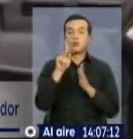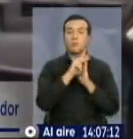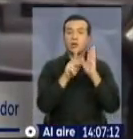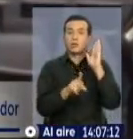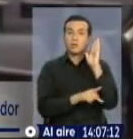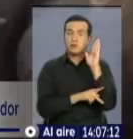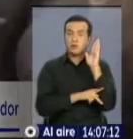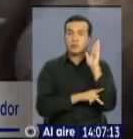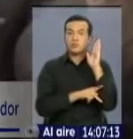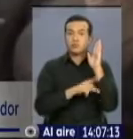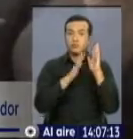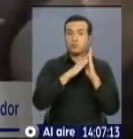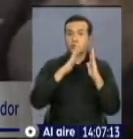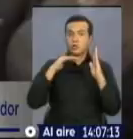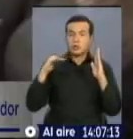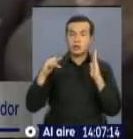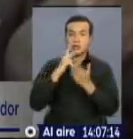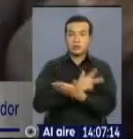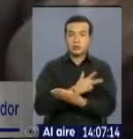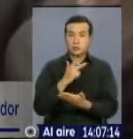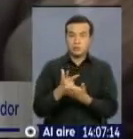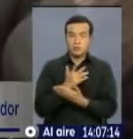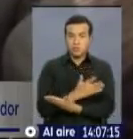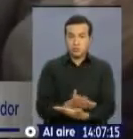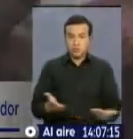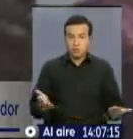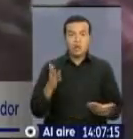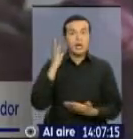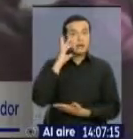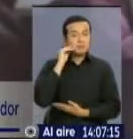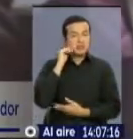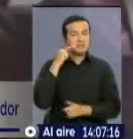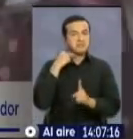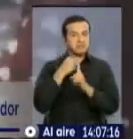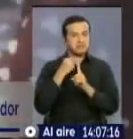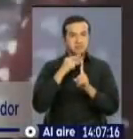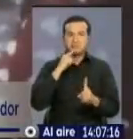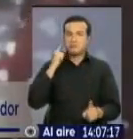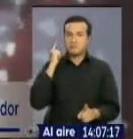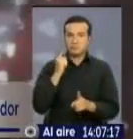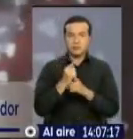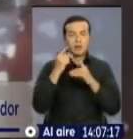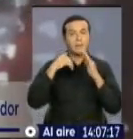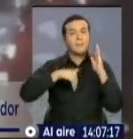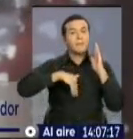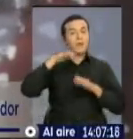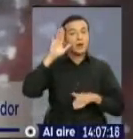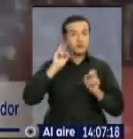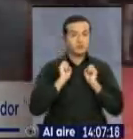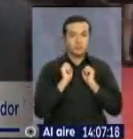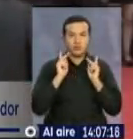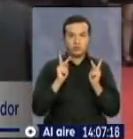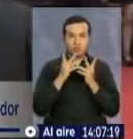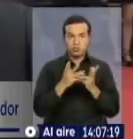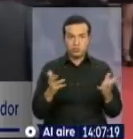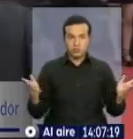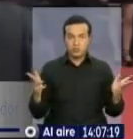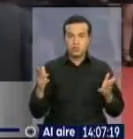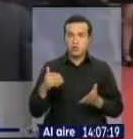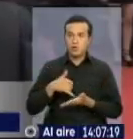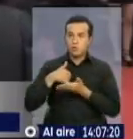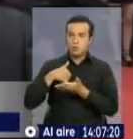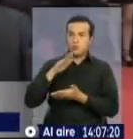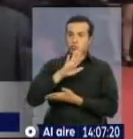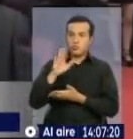parlamentarios politécnicos en Chimborazo, a más de ser una experiencia positiva, también se abren oportunidades. Y en premio a ese